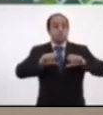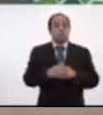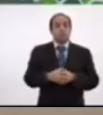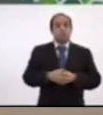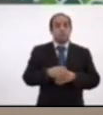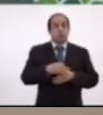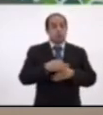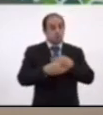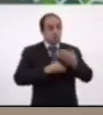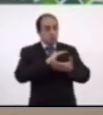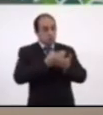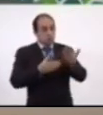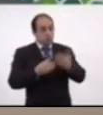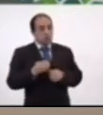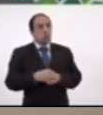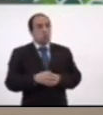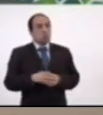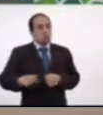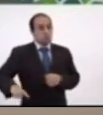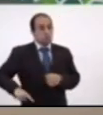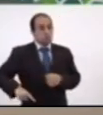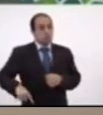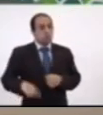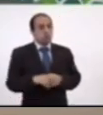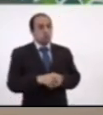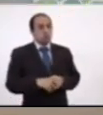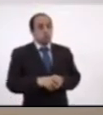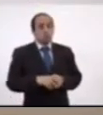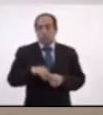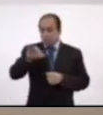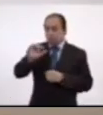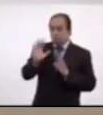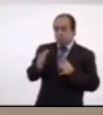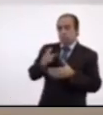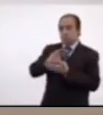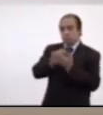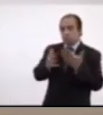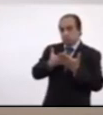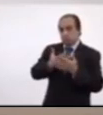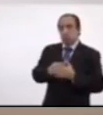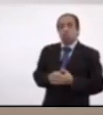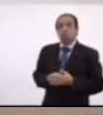por el gobierno. Sí, de hecho ya están contratados